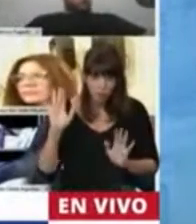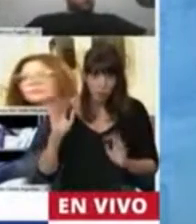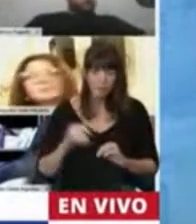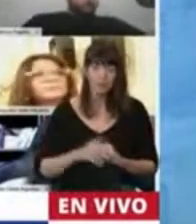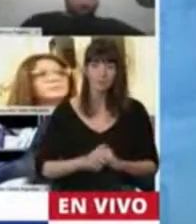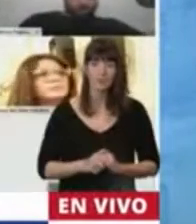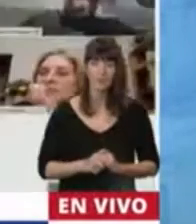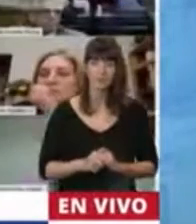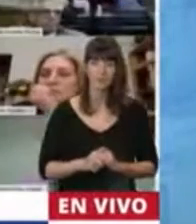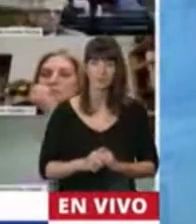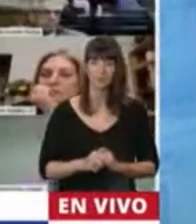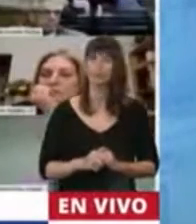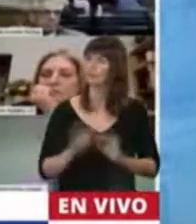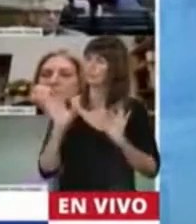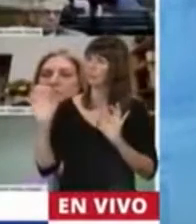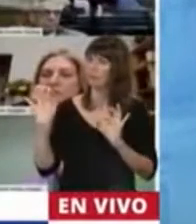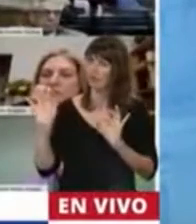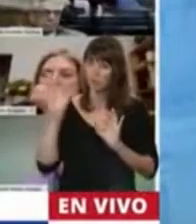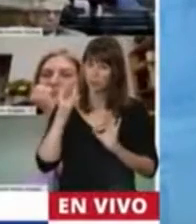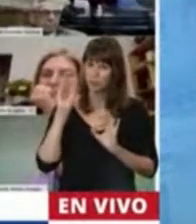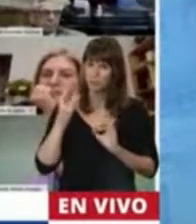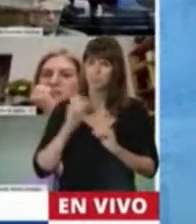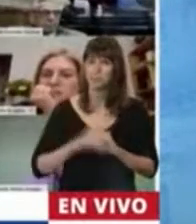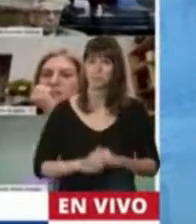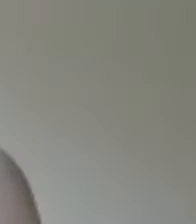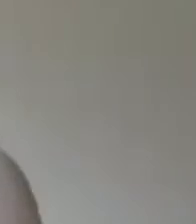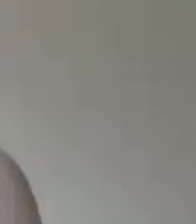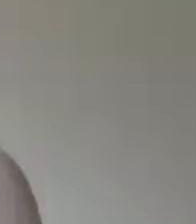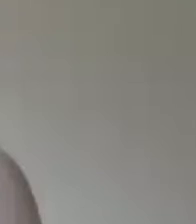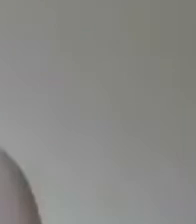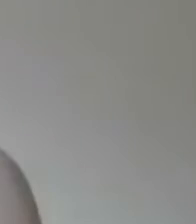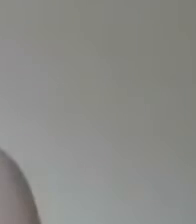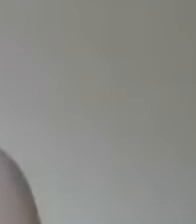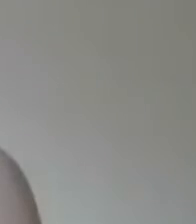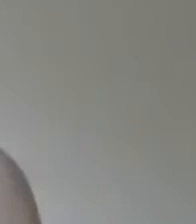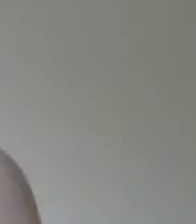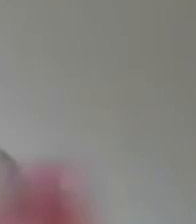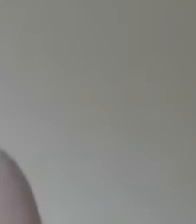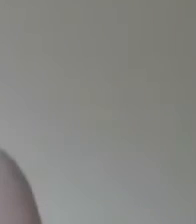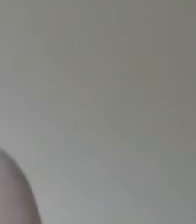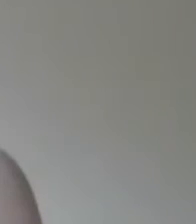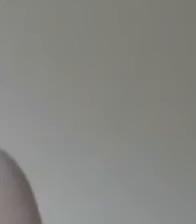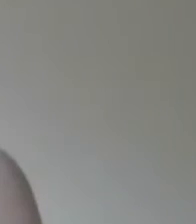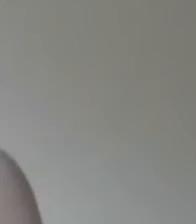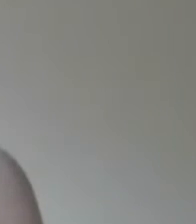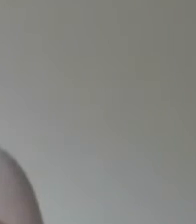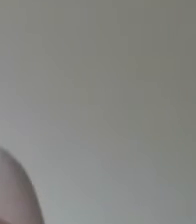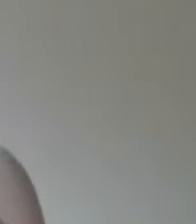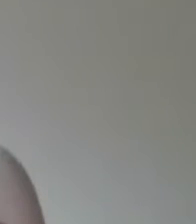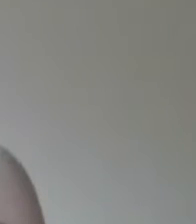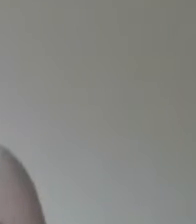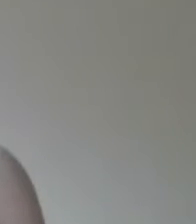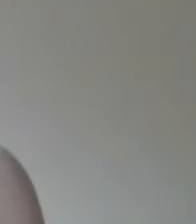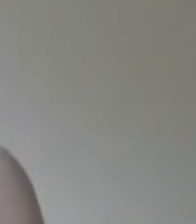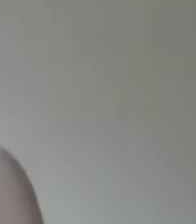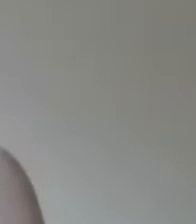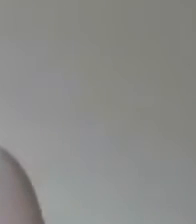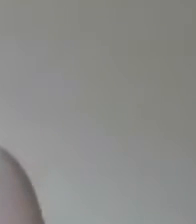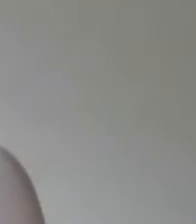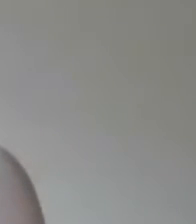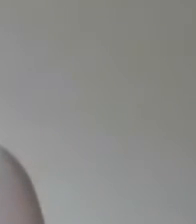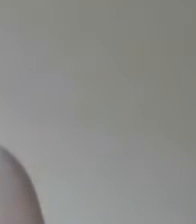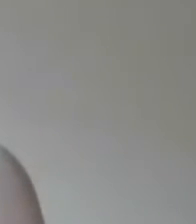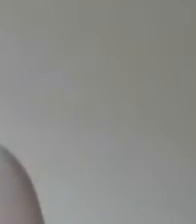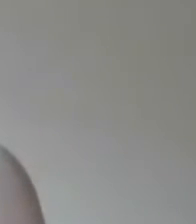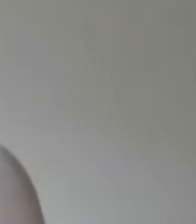dejara sin efecto para aquellos contratos que desde su origen han sido tomados con la mirada de teletrabajo. Porque, por ejemplo, un